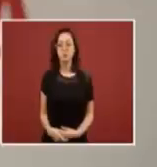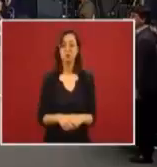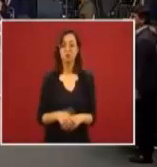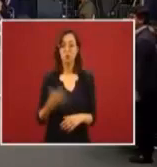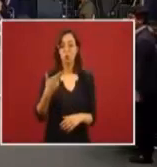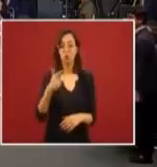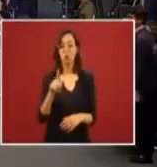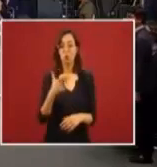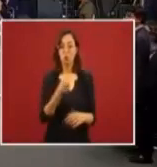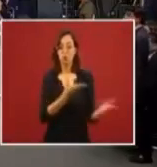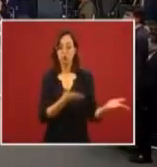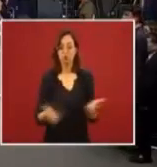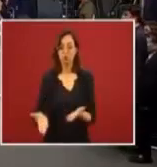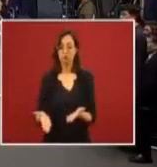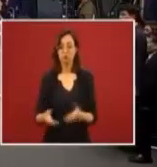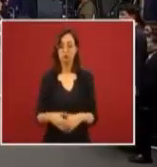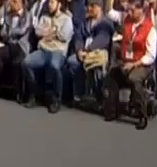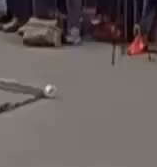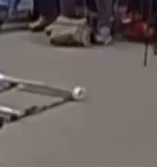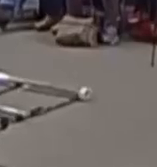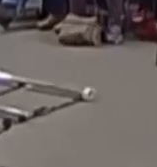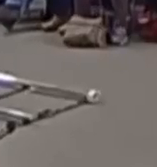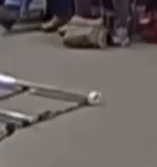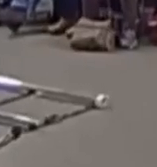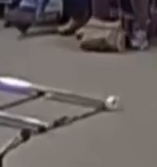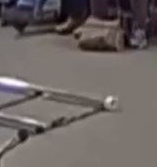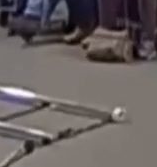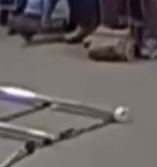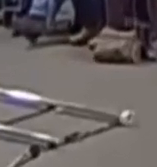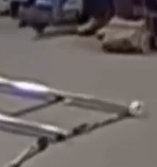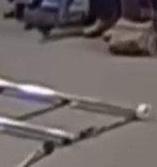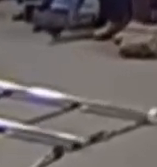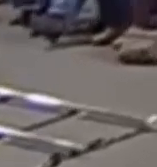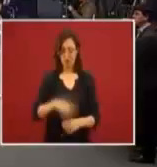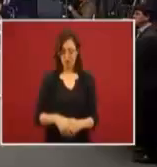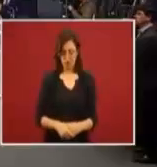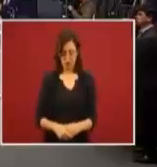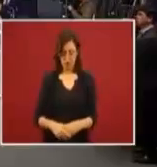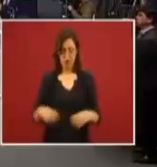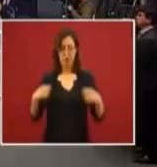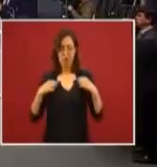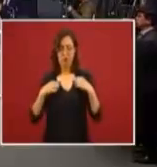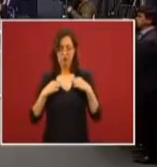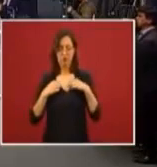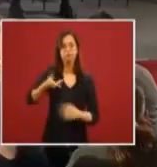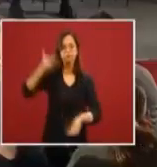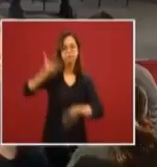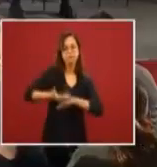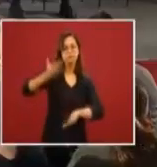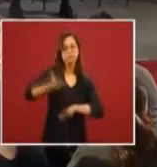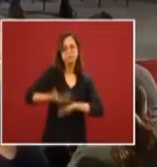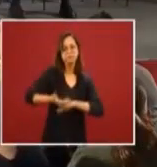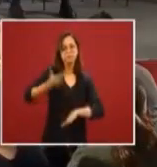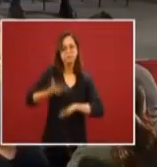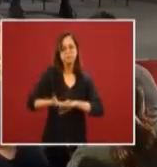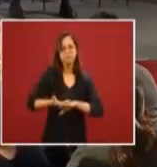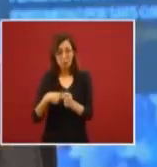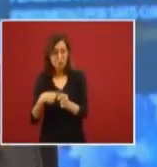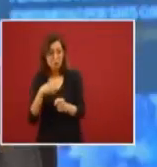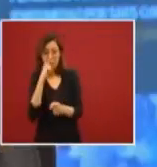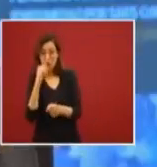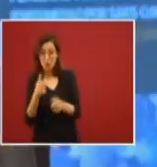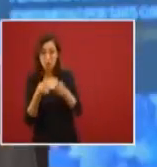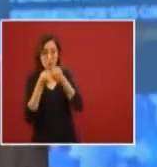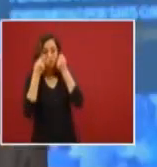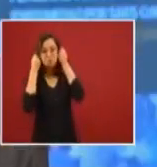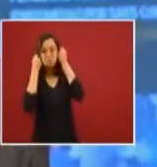tículos. Ya, cállense. Son gentes. La está cagando, señor presidente. Para eliminar el virus,